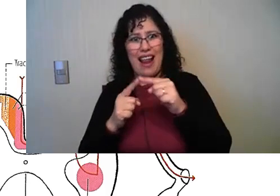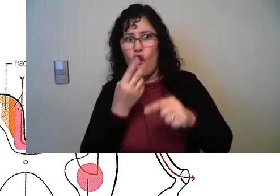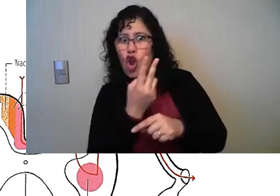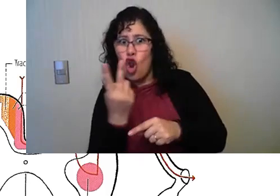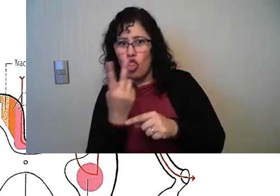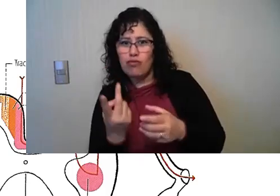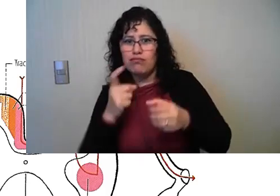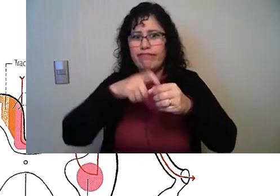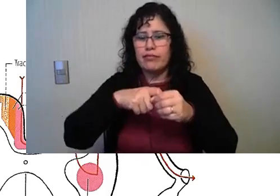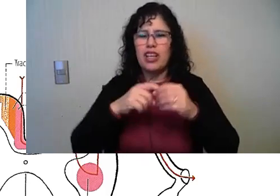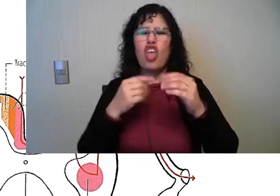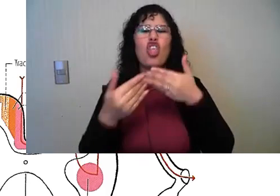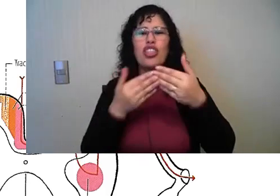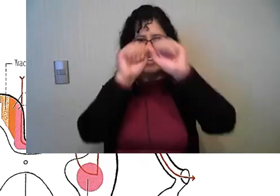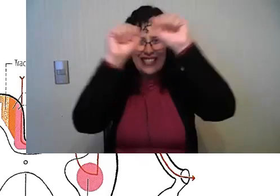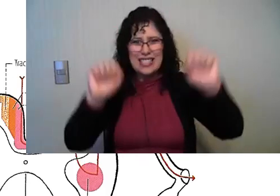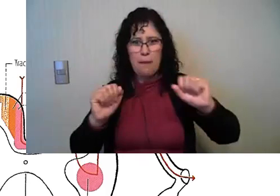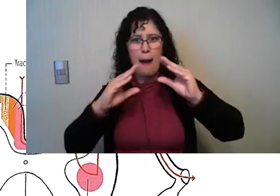Todo el resto